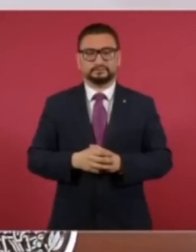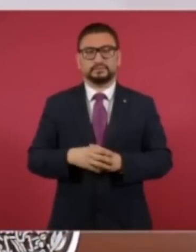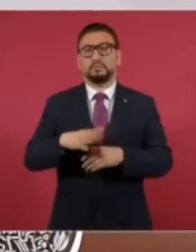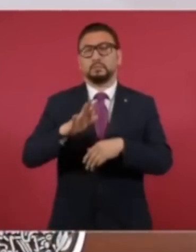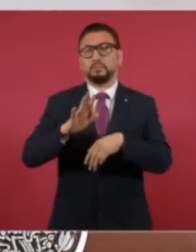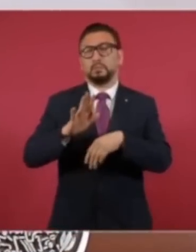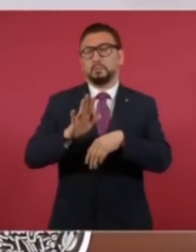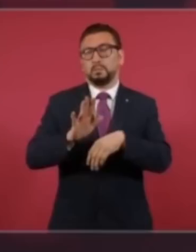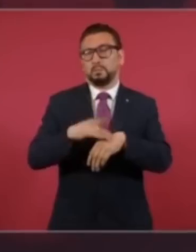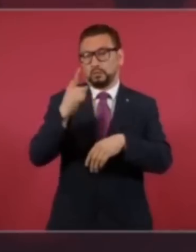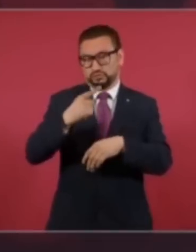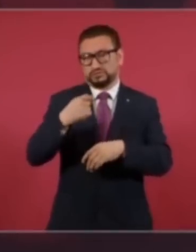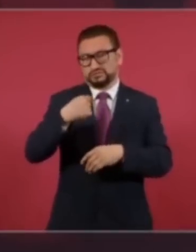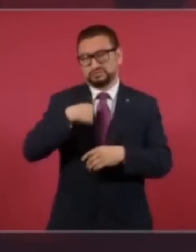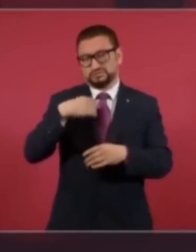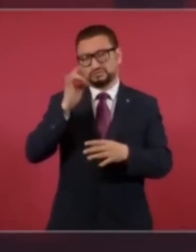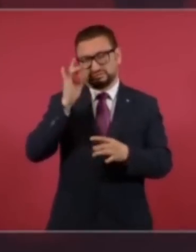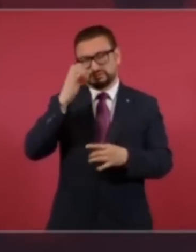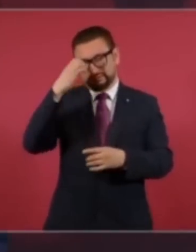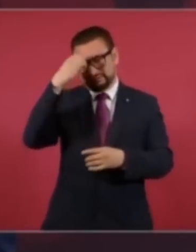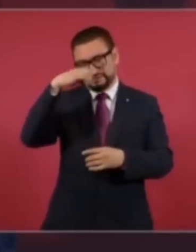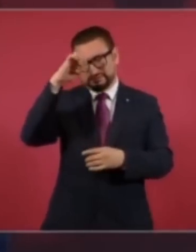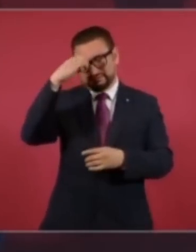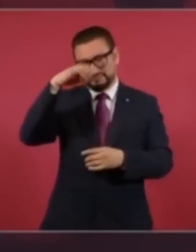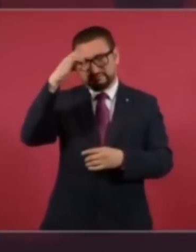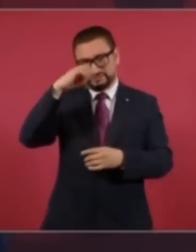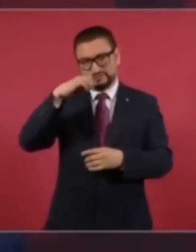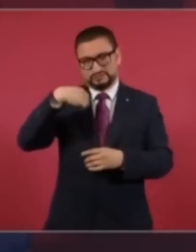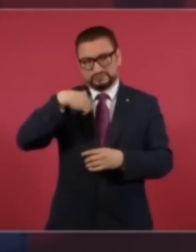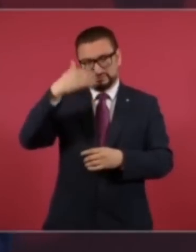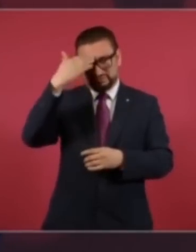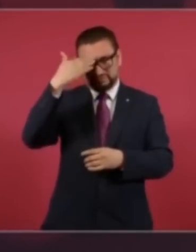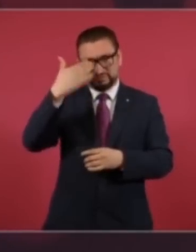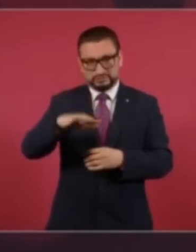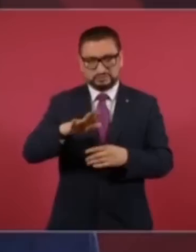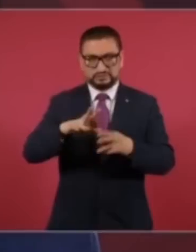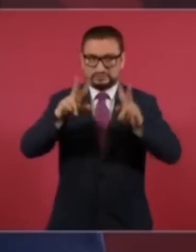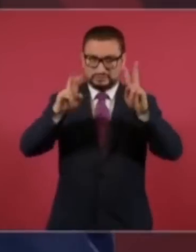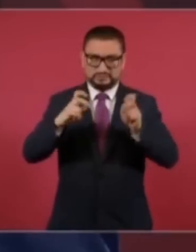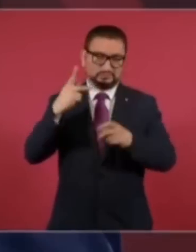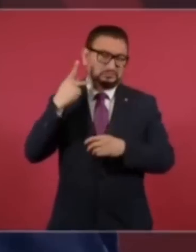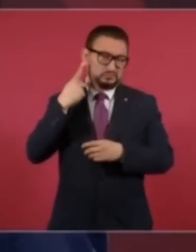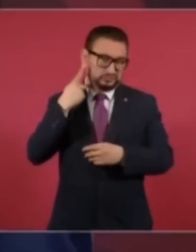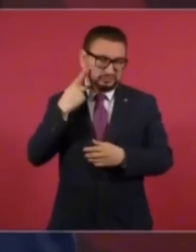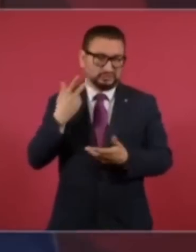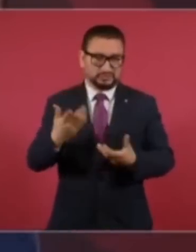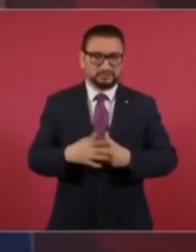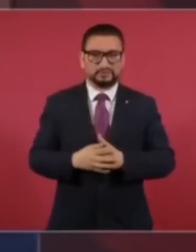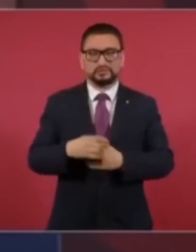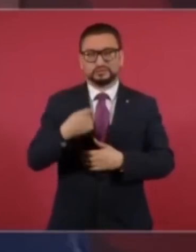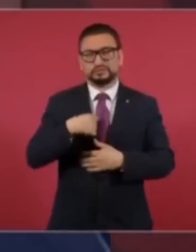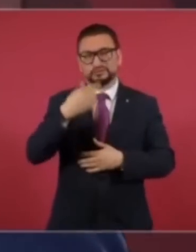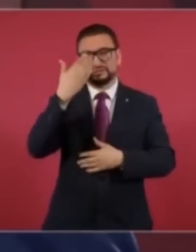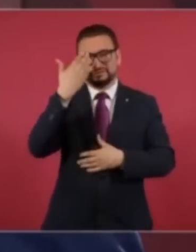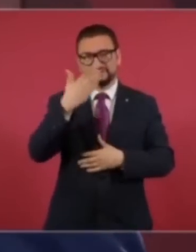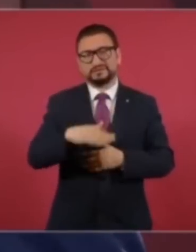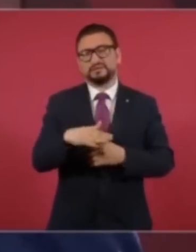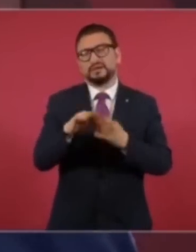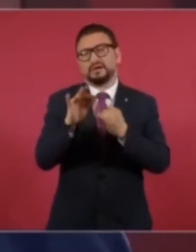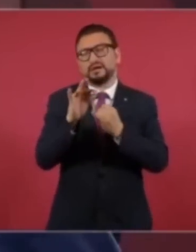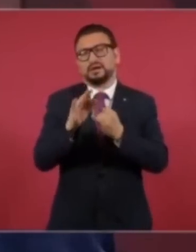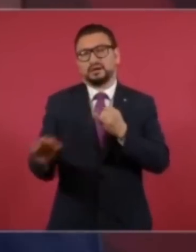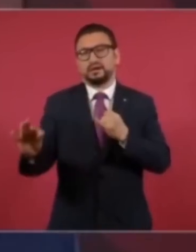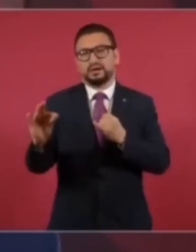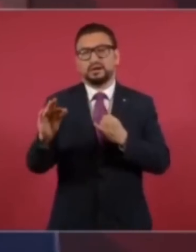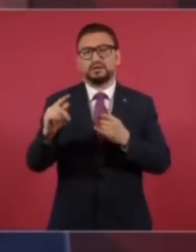tengo alguna experiencia en el oficio noble de la política, sabía que al final